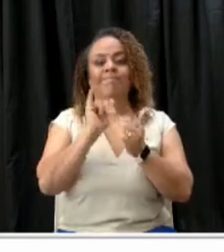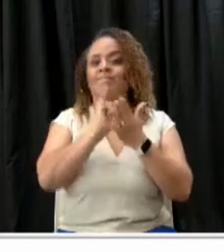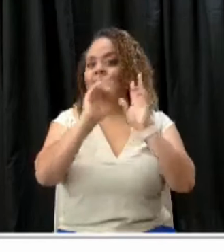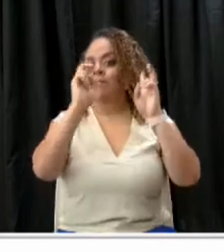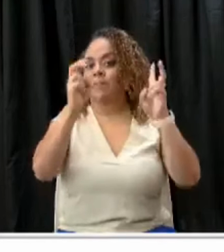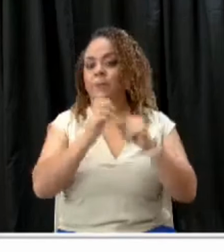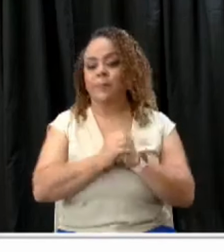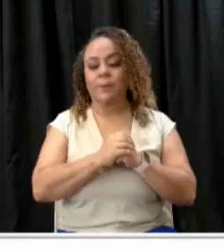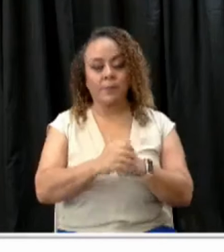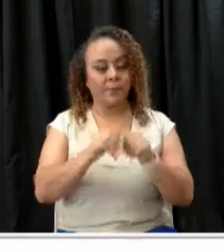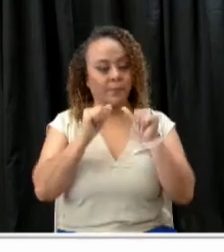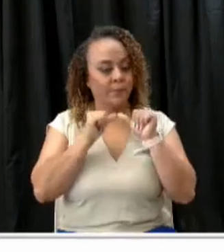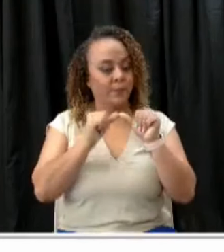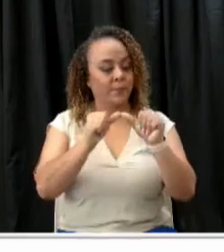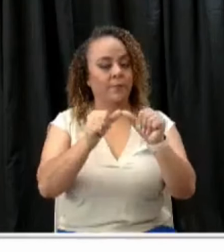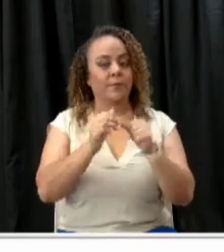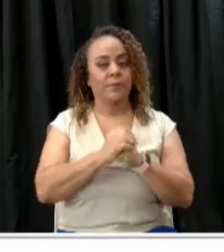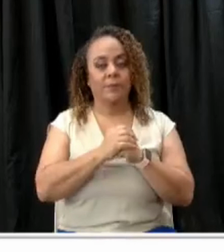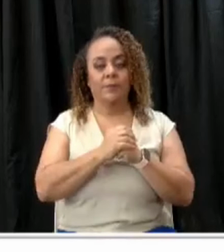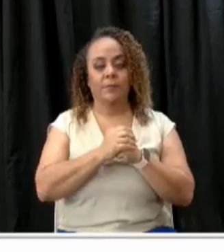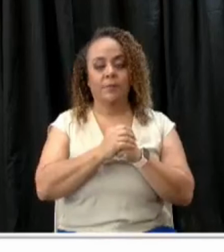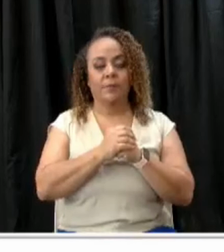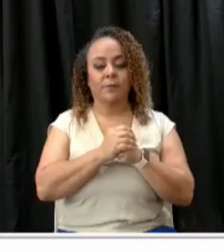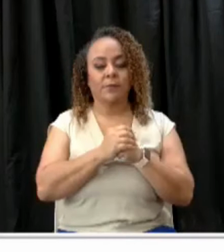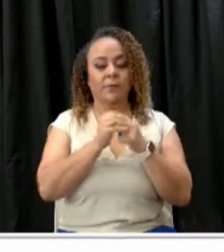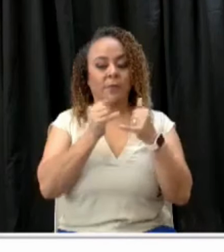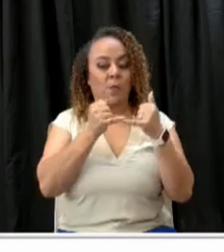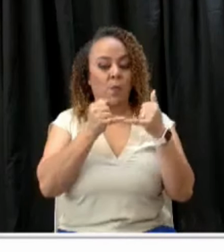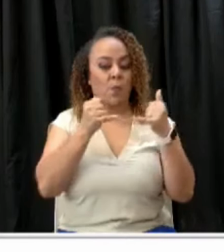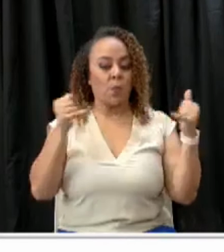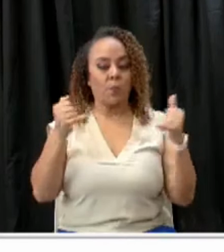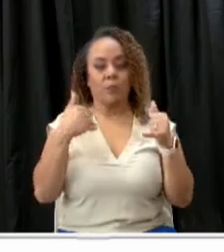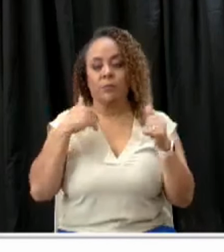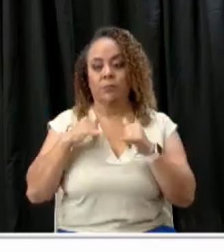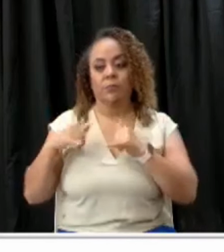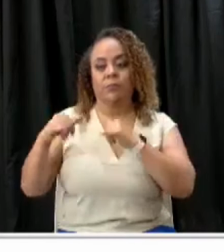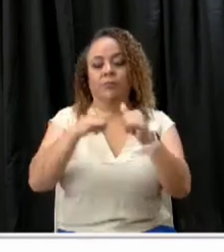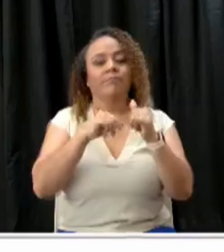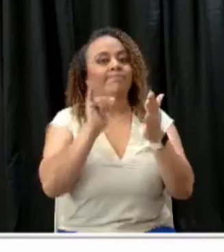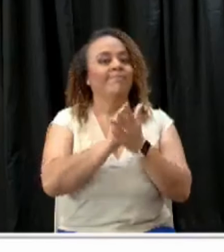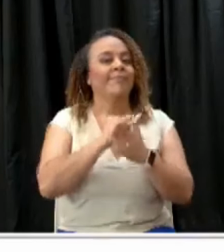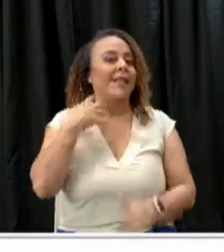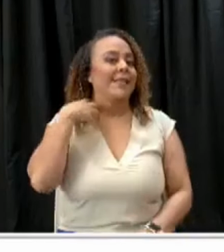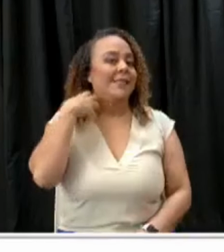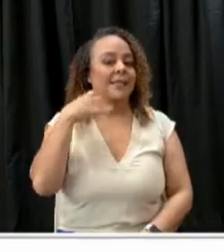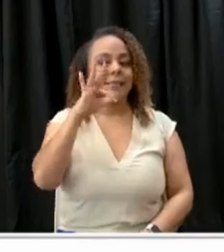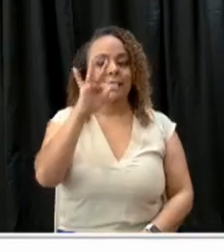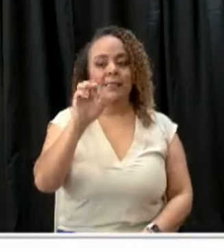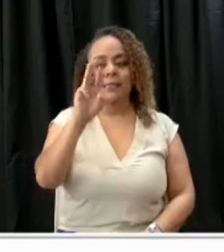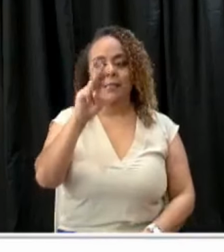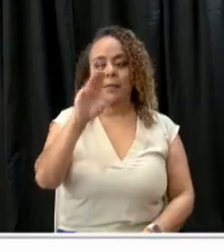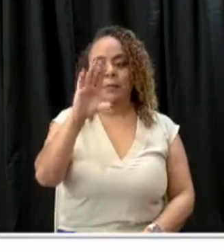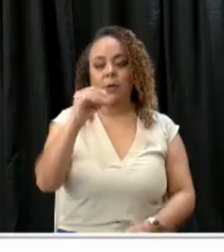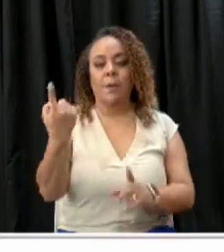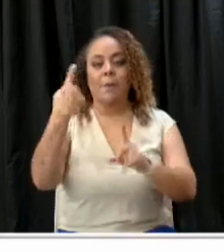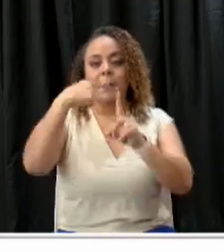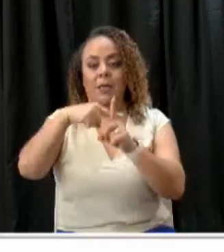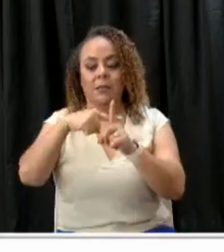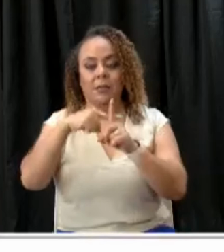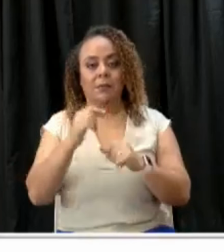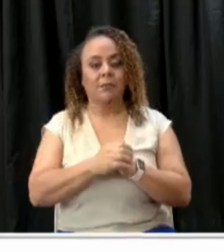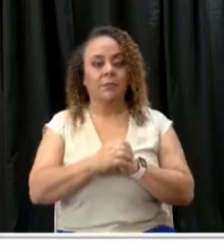de que sigue siendo el hilo que tienen en común, es el estrés térmico más una